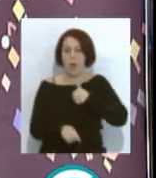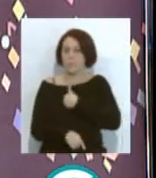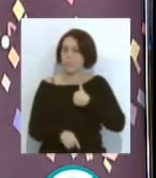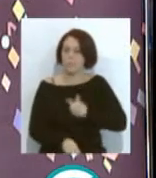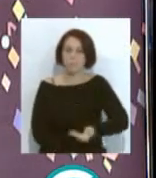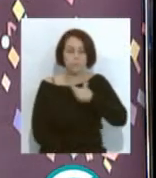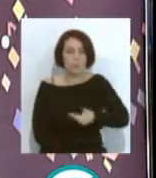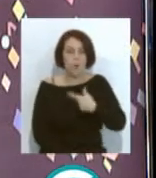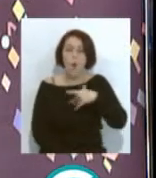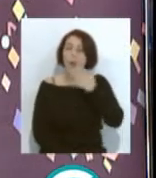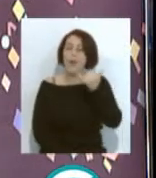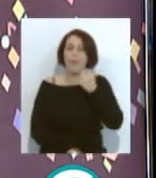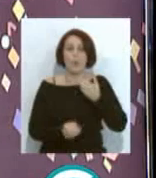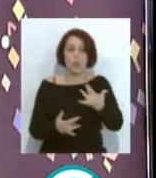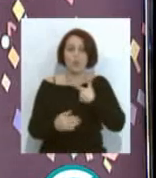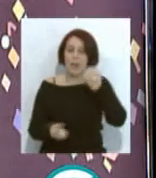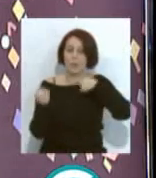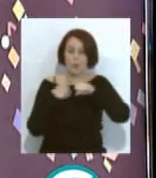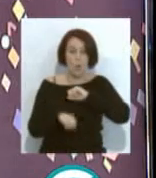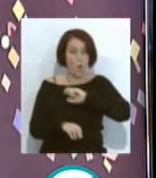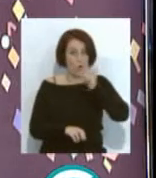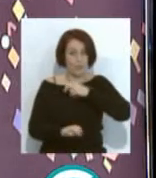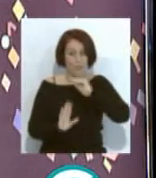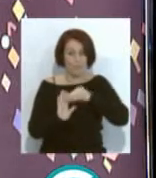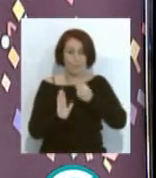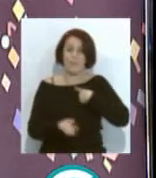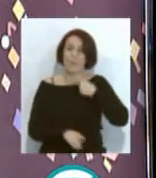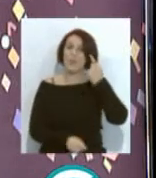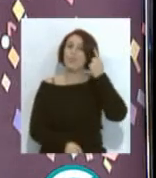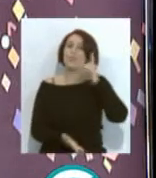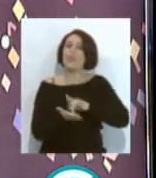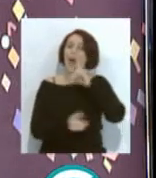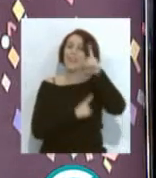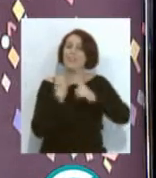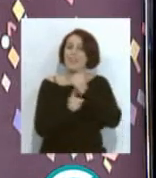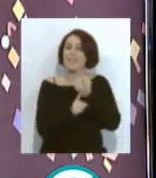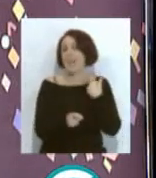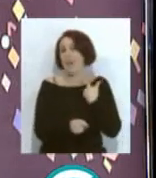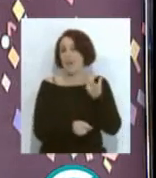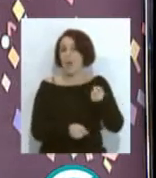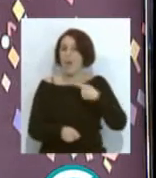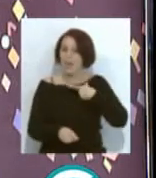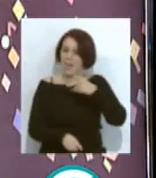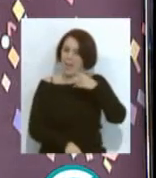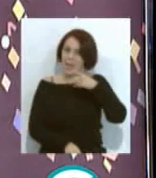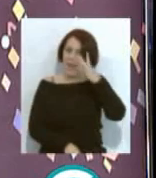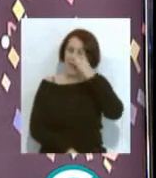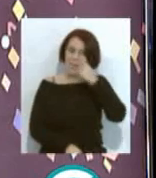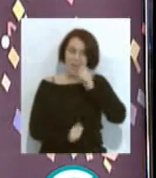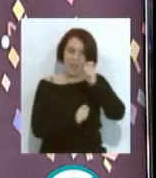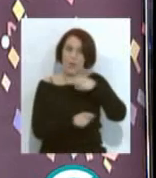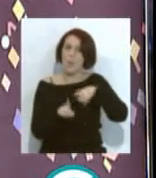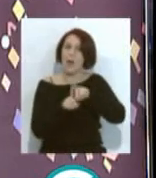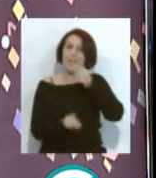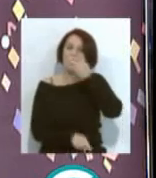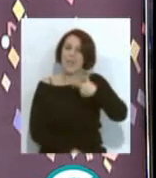esto, otro de los actos que formaron parte de esta conmemoración del aniversario de la declaración del carnaval como bien de interés cultural fue la